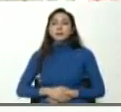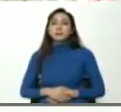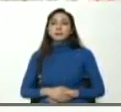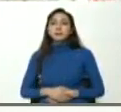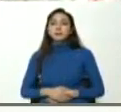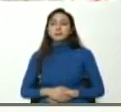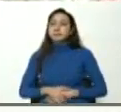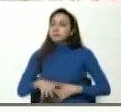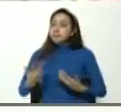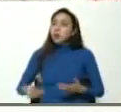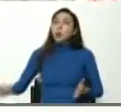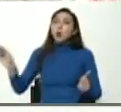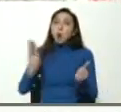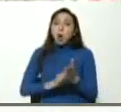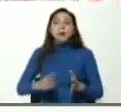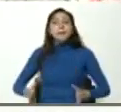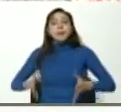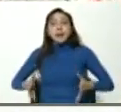fue relecto